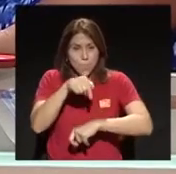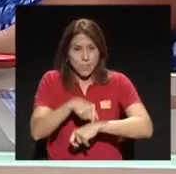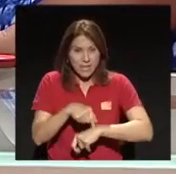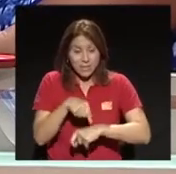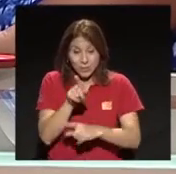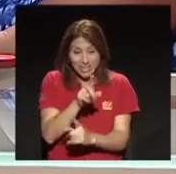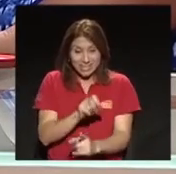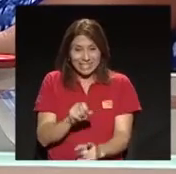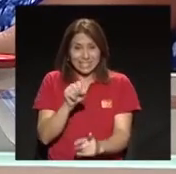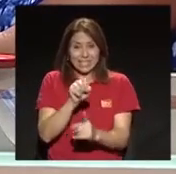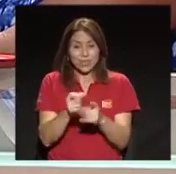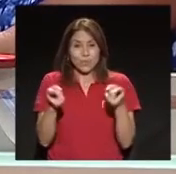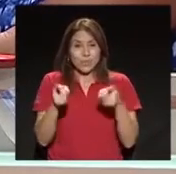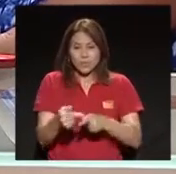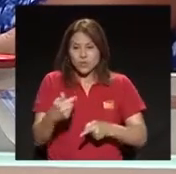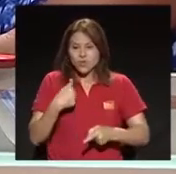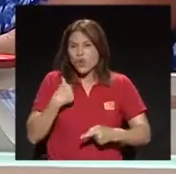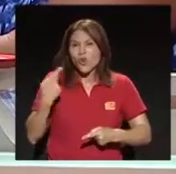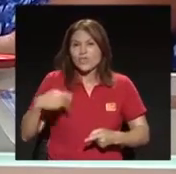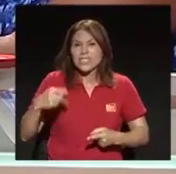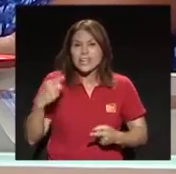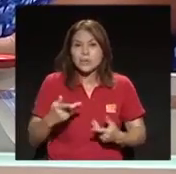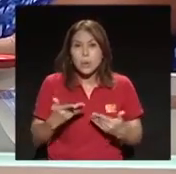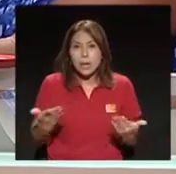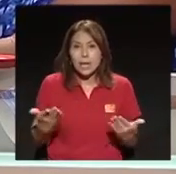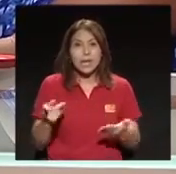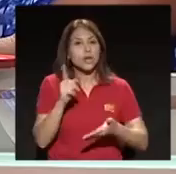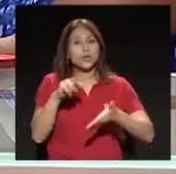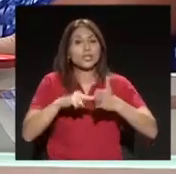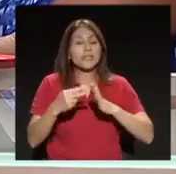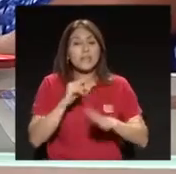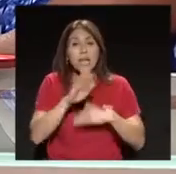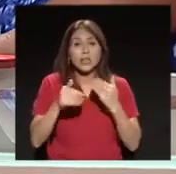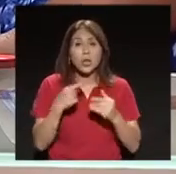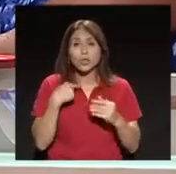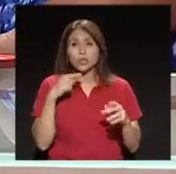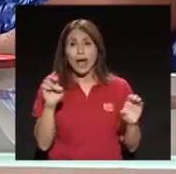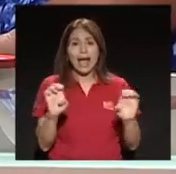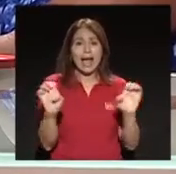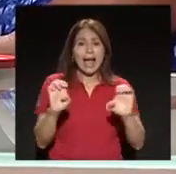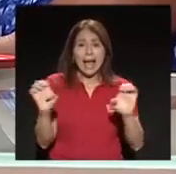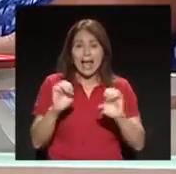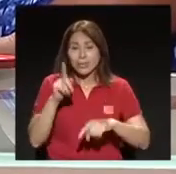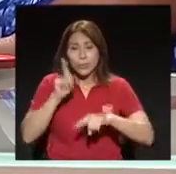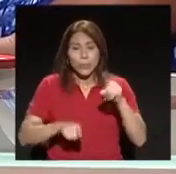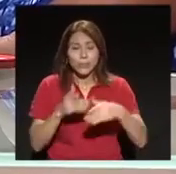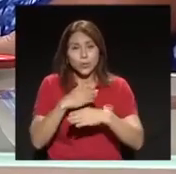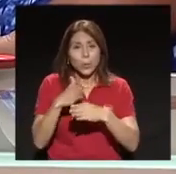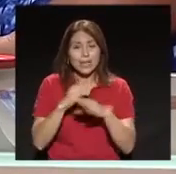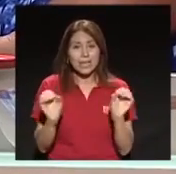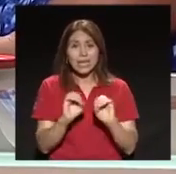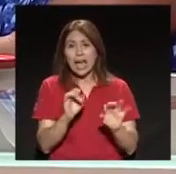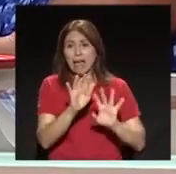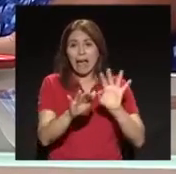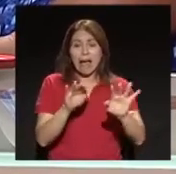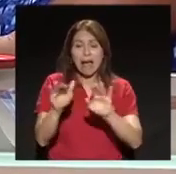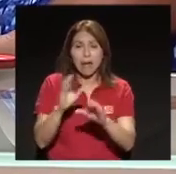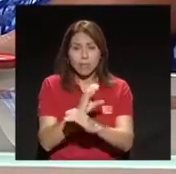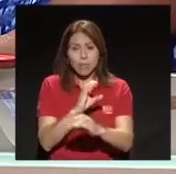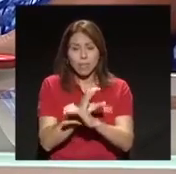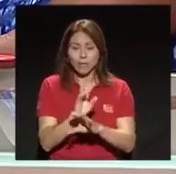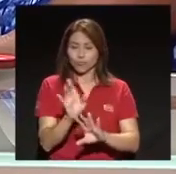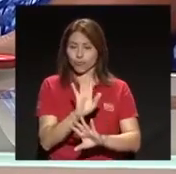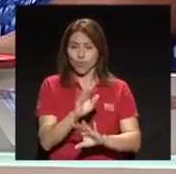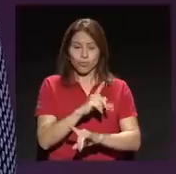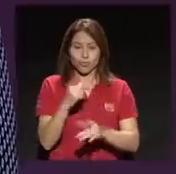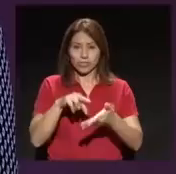Porque también pues no se trata de generar una alarma ahí de que, ¿verdad?, de que no podemos compartir nada, ni mucho menos, pero sí